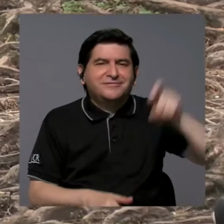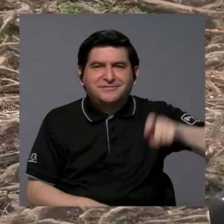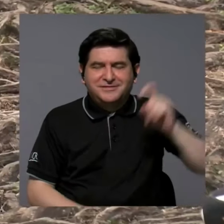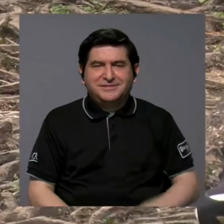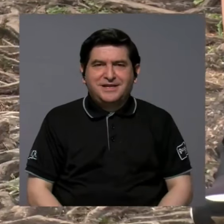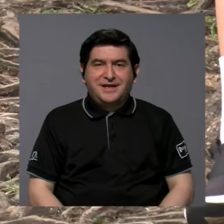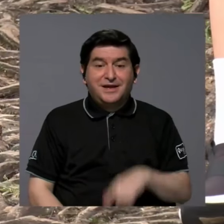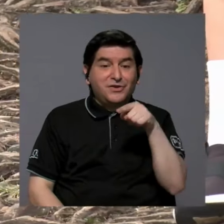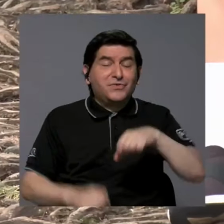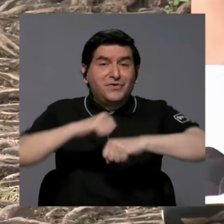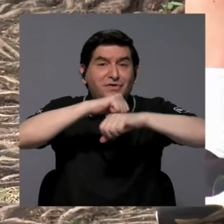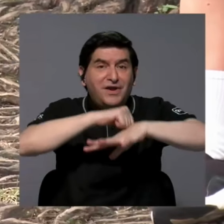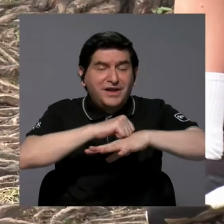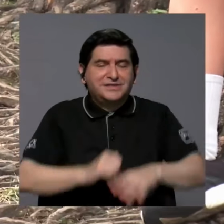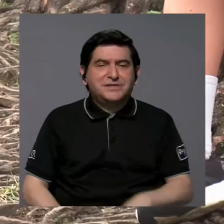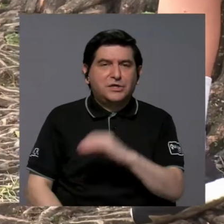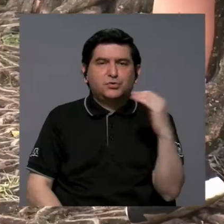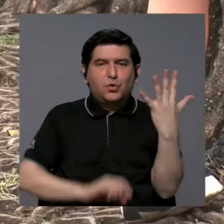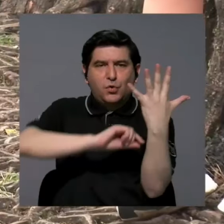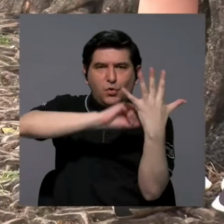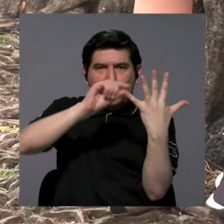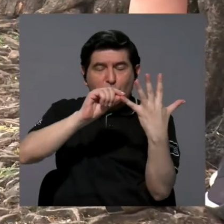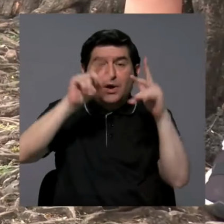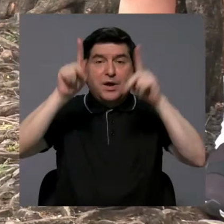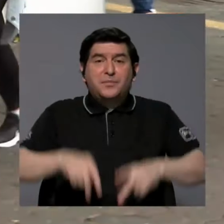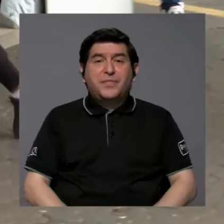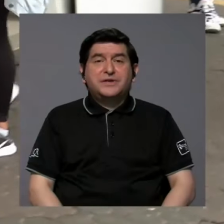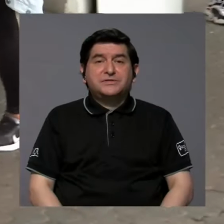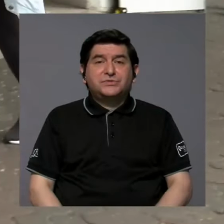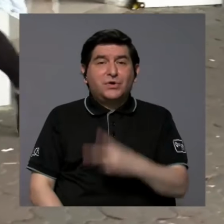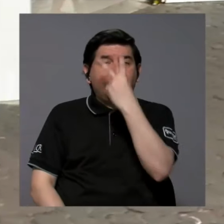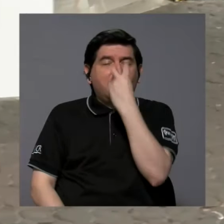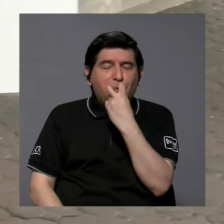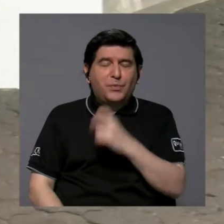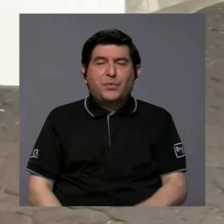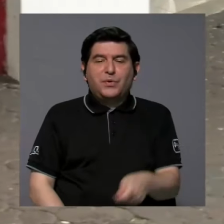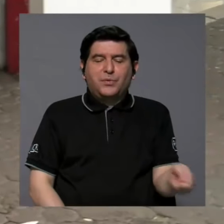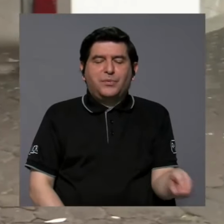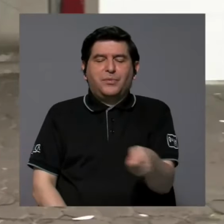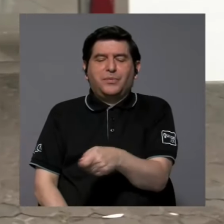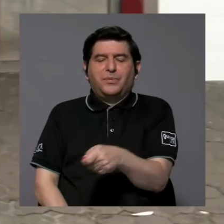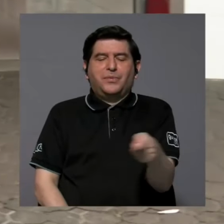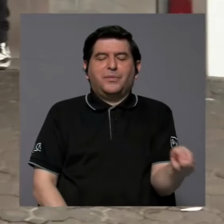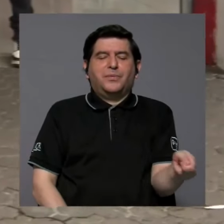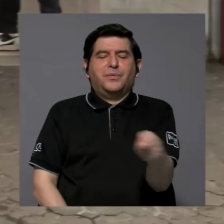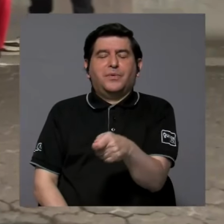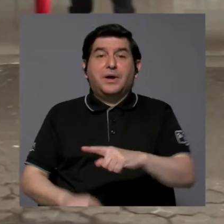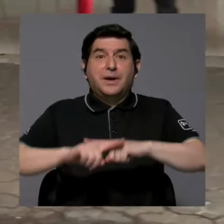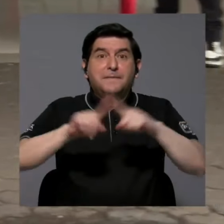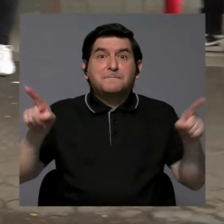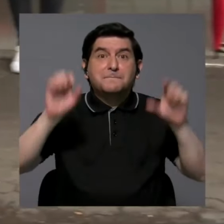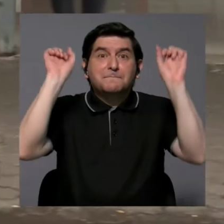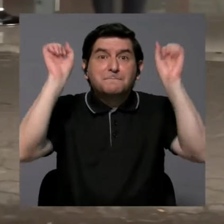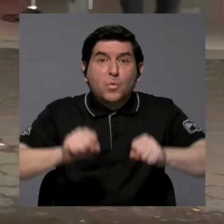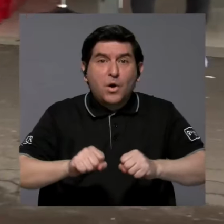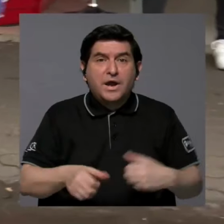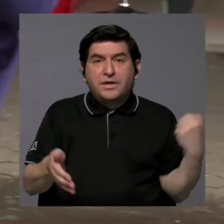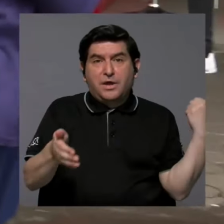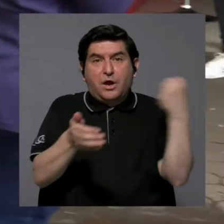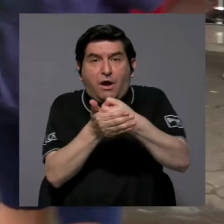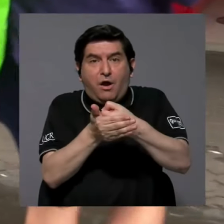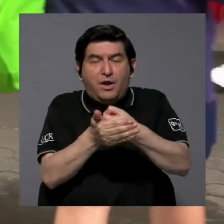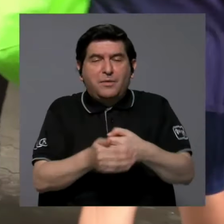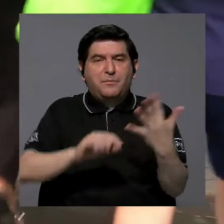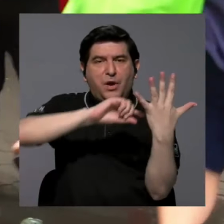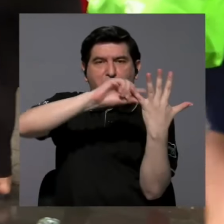requieren esas raíces, las ramas, ¿verdad? Exacto. Porque una persona ciega va tocando la ciudad con el bastón, pero puede golpearse con